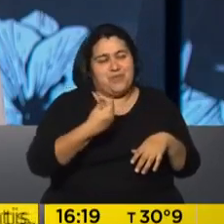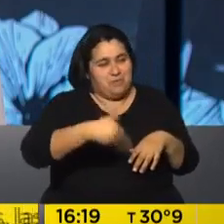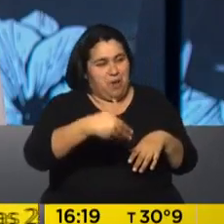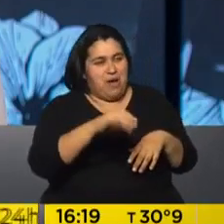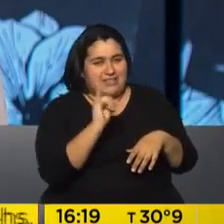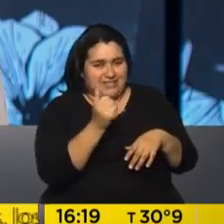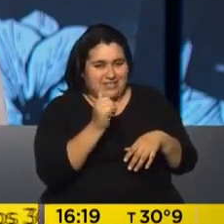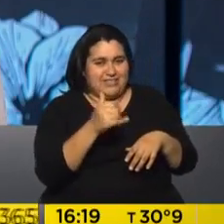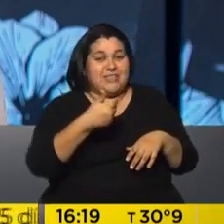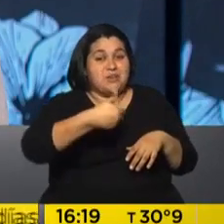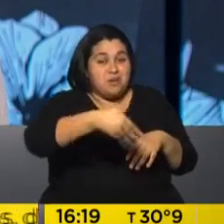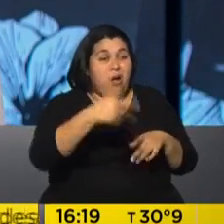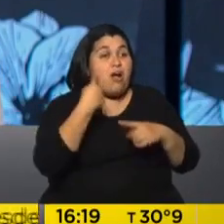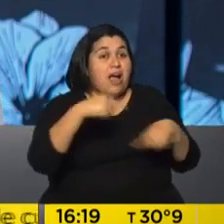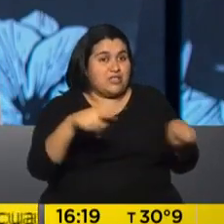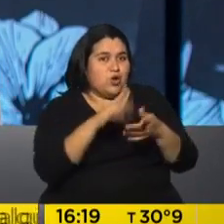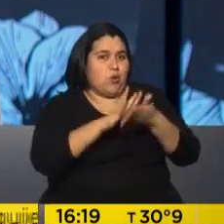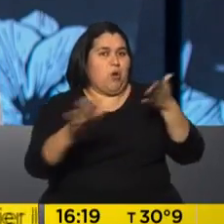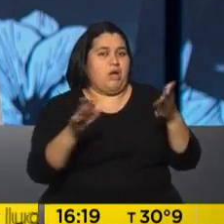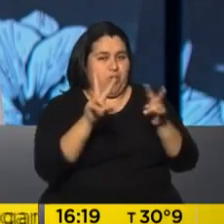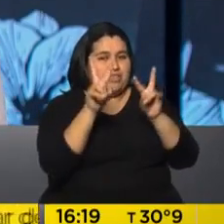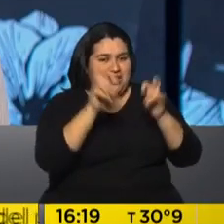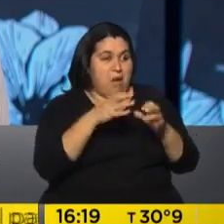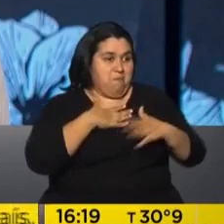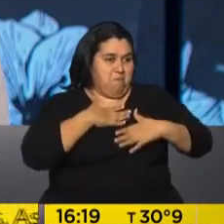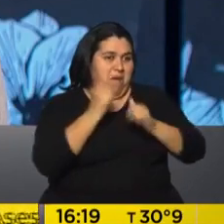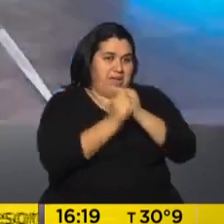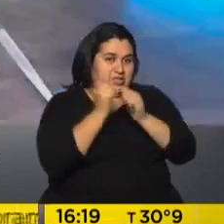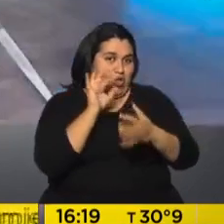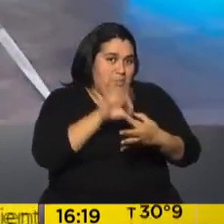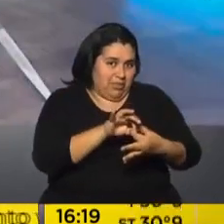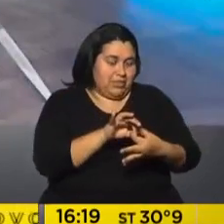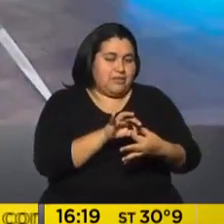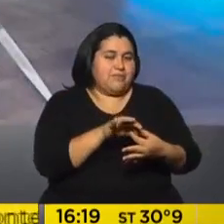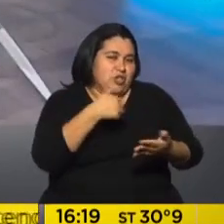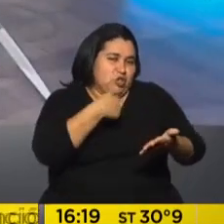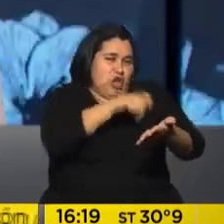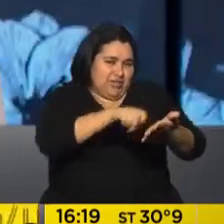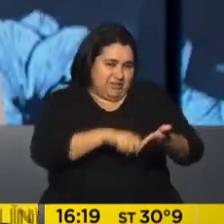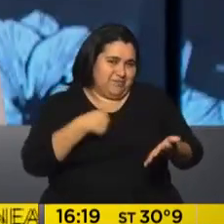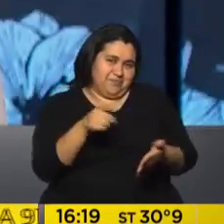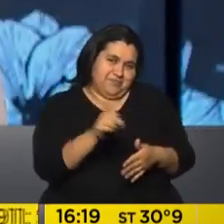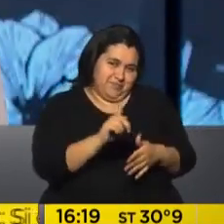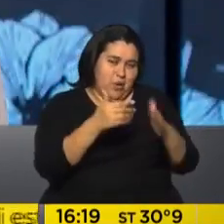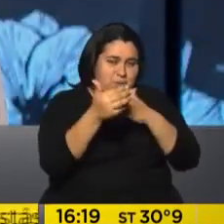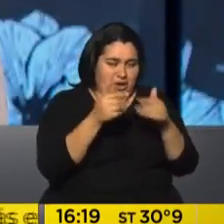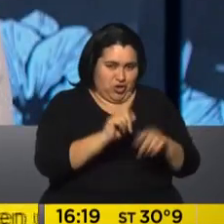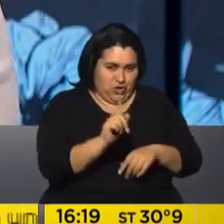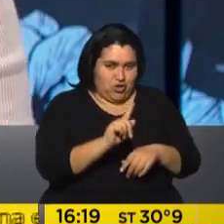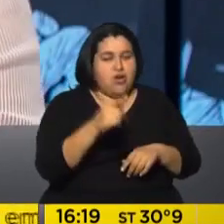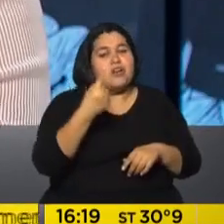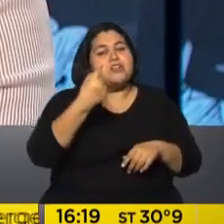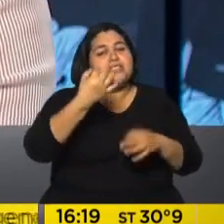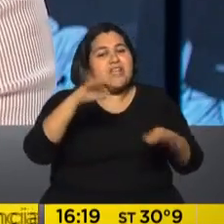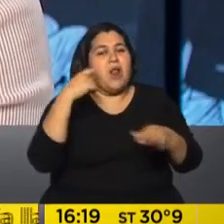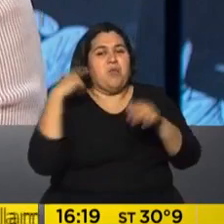si Dios quiere, vamos a sacar una canción que habla de mi historia. Que en realidad no la escribí yo, pero tuve la suerte de tener